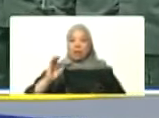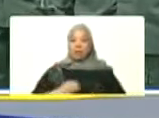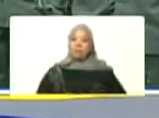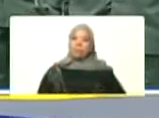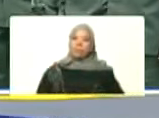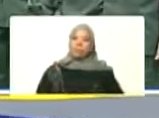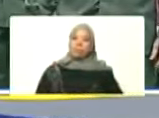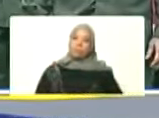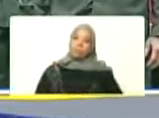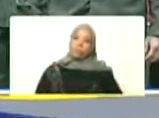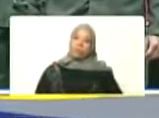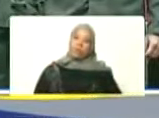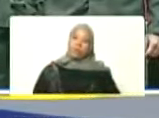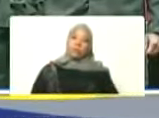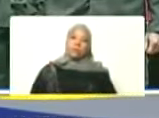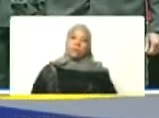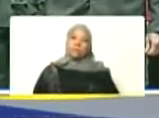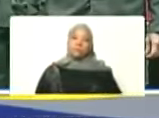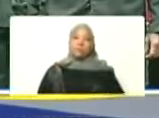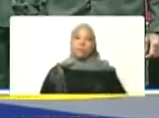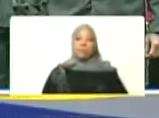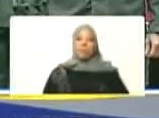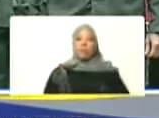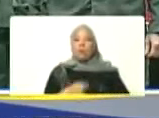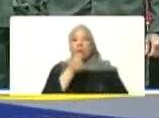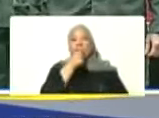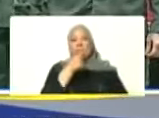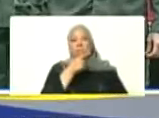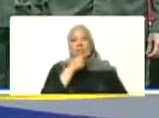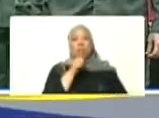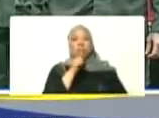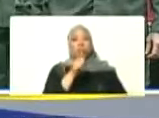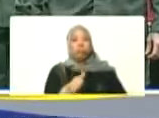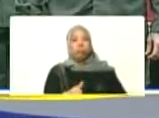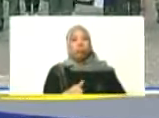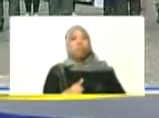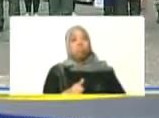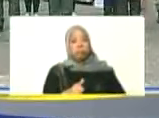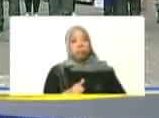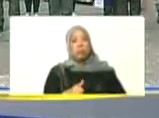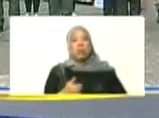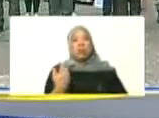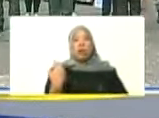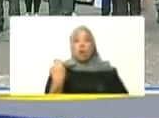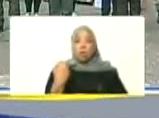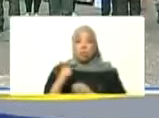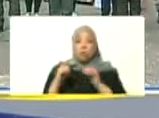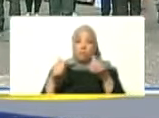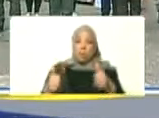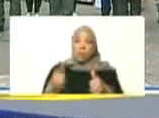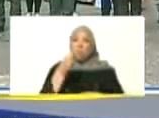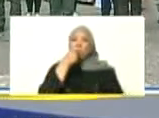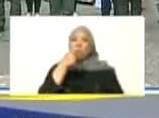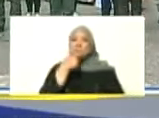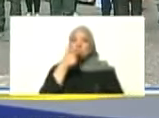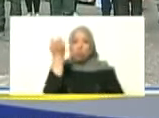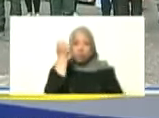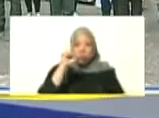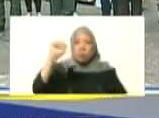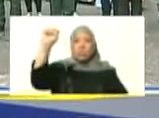Y creó, bueno, una ciudad bien caótica, que estamos organizando para que sea una ciudad